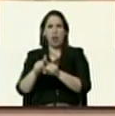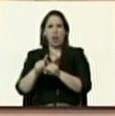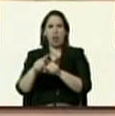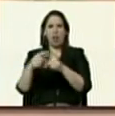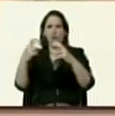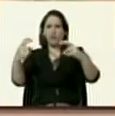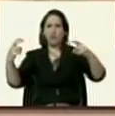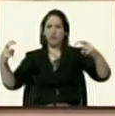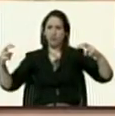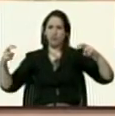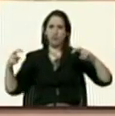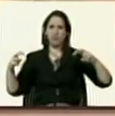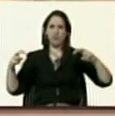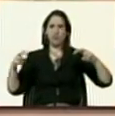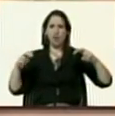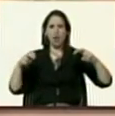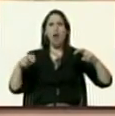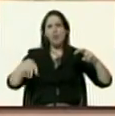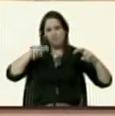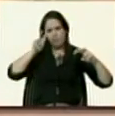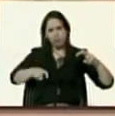la derecha y a la izquierda.